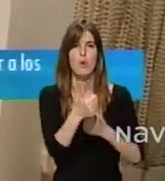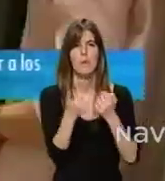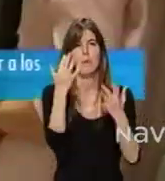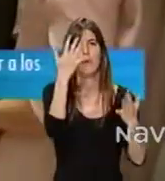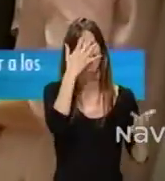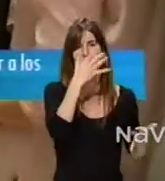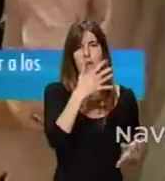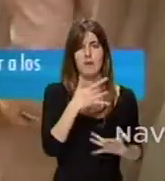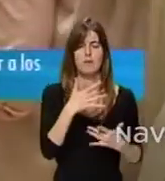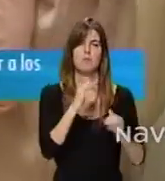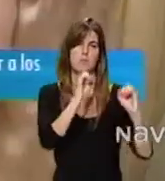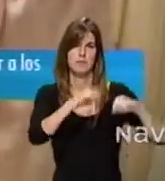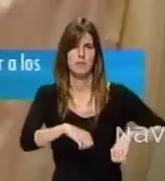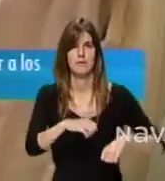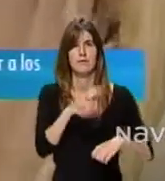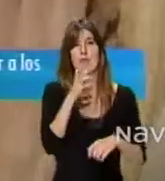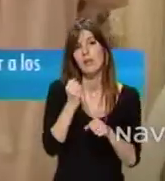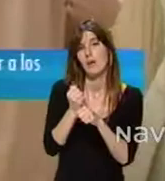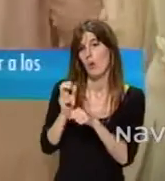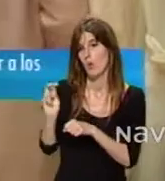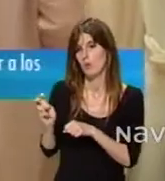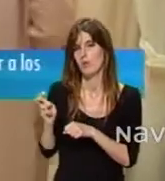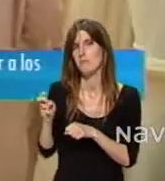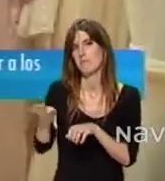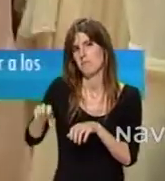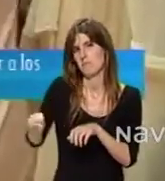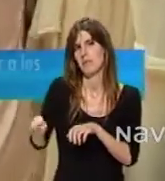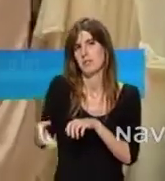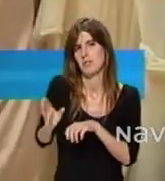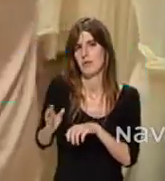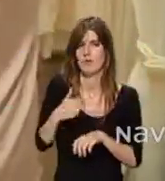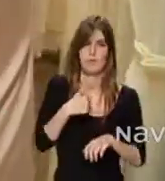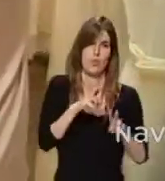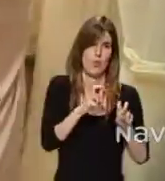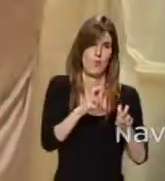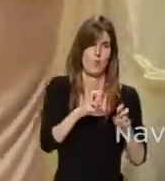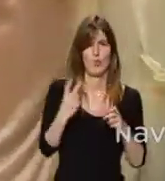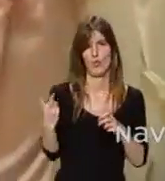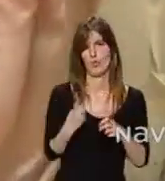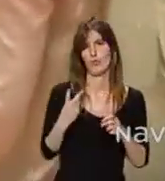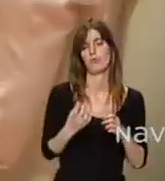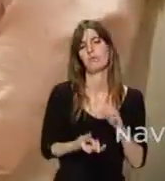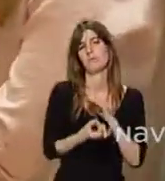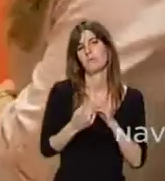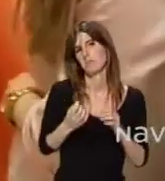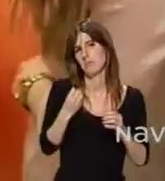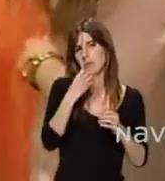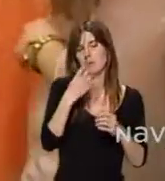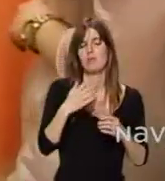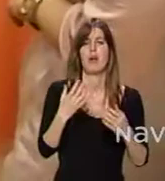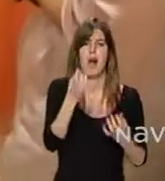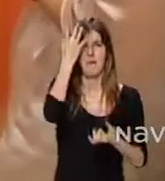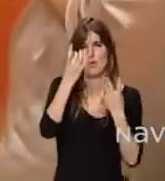y la verdad que teniendo otro trabajo pues fue más fácil lanzarme a esta nueva aventura. Lo mejor, es que ahora como